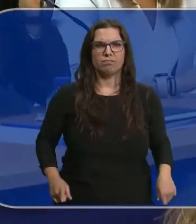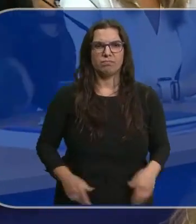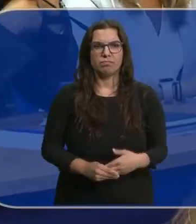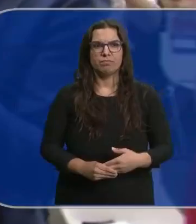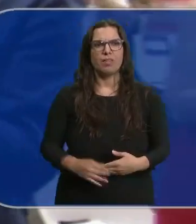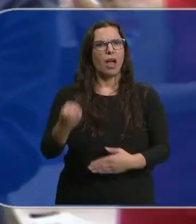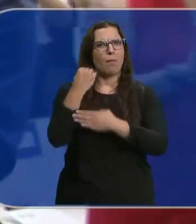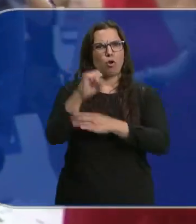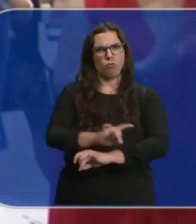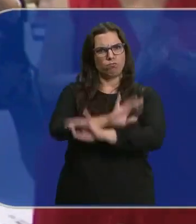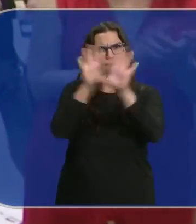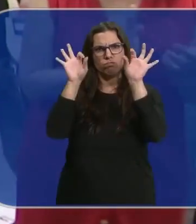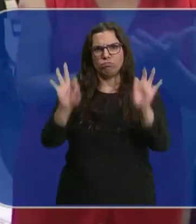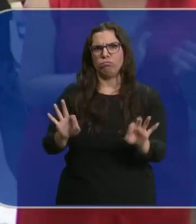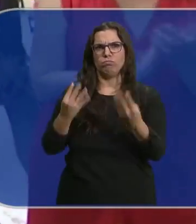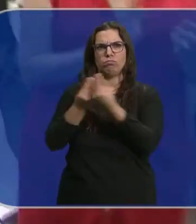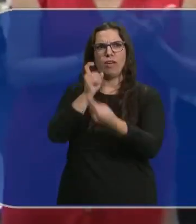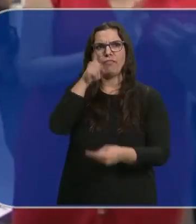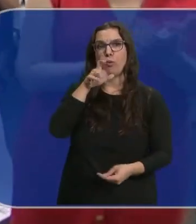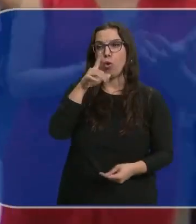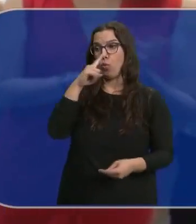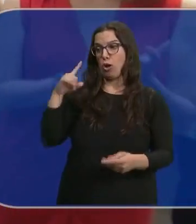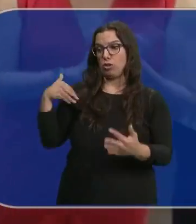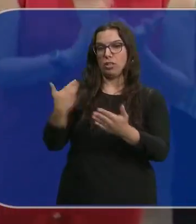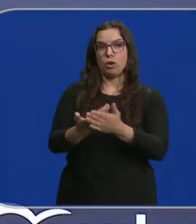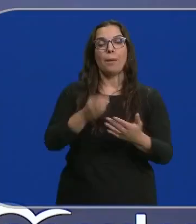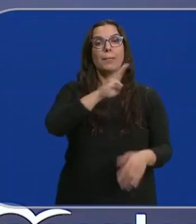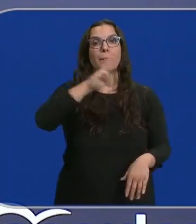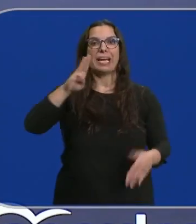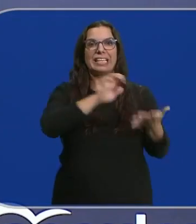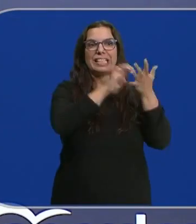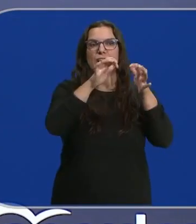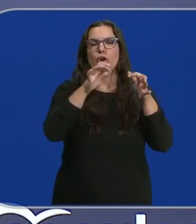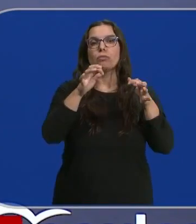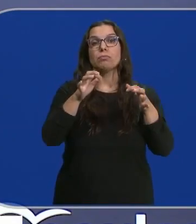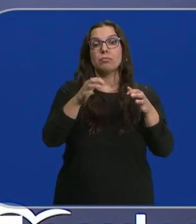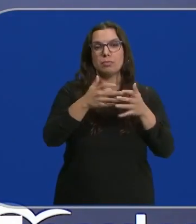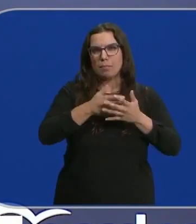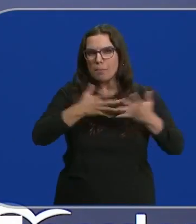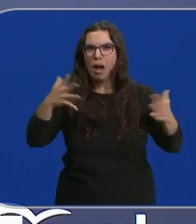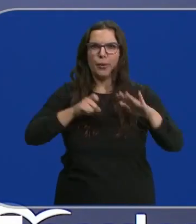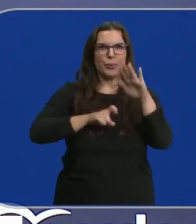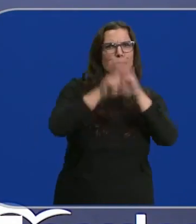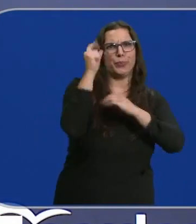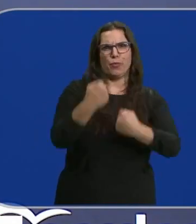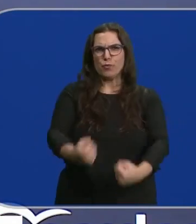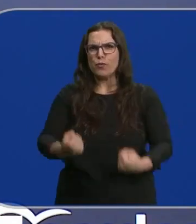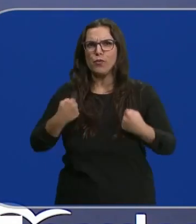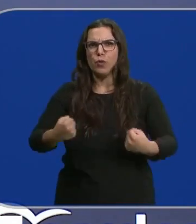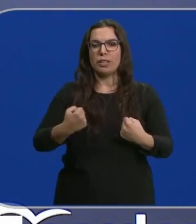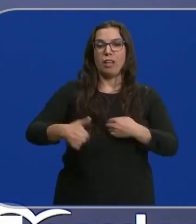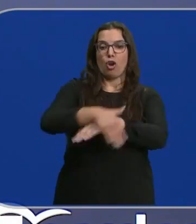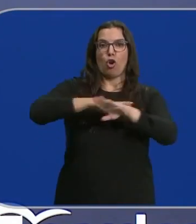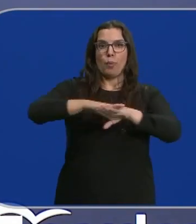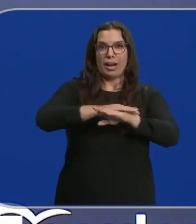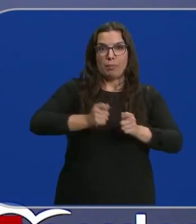Apoyo sin fisuras a Feijóo porque desde su llegada hace un año el Partido Popular de Castilla y León es más grande, más fuerte,